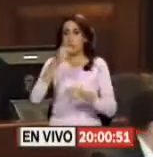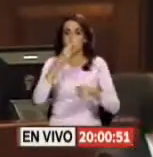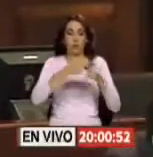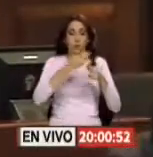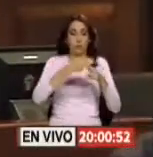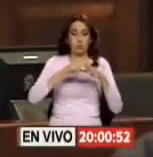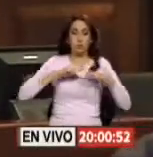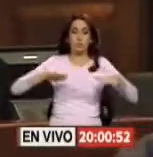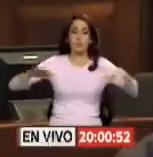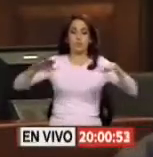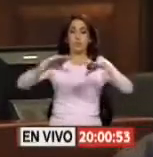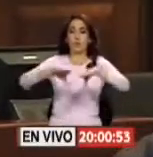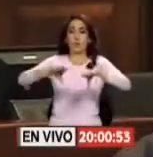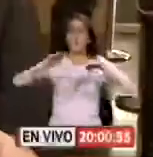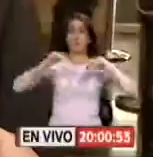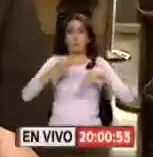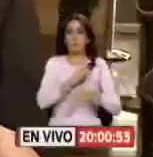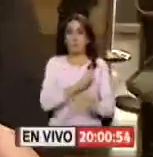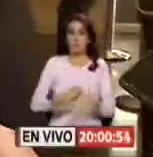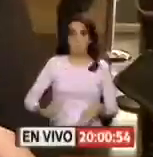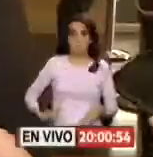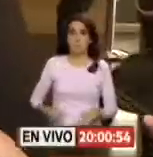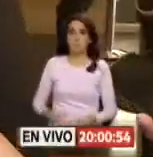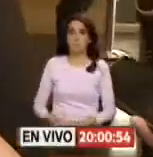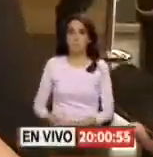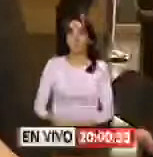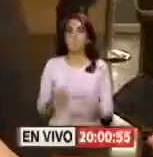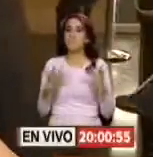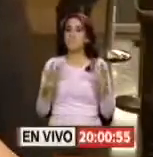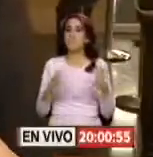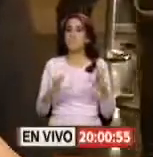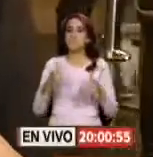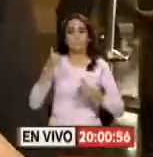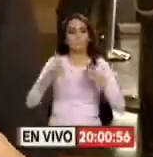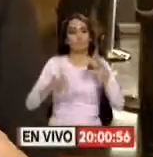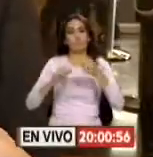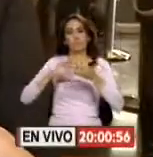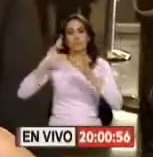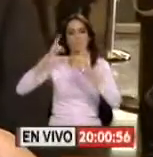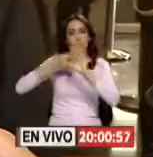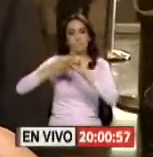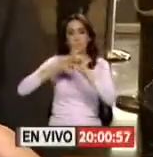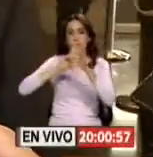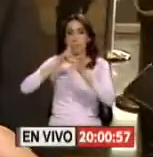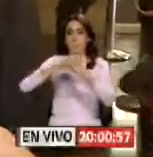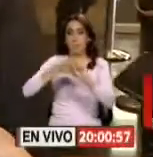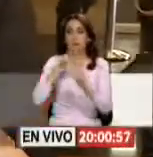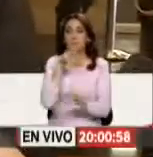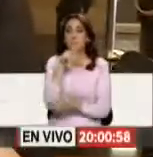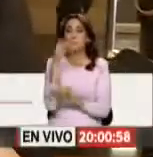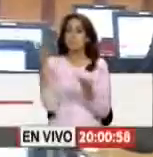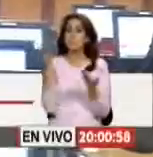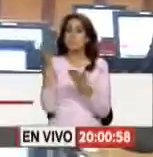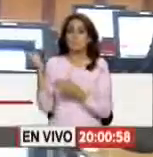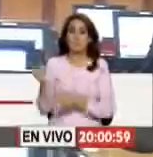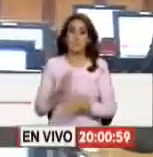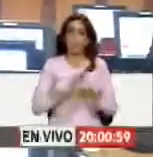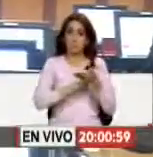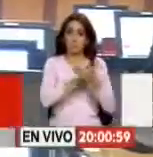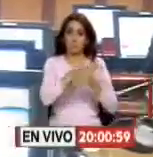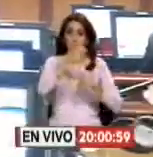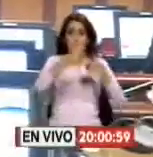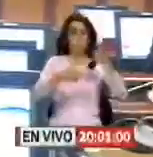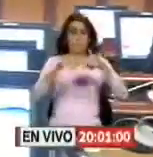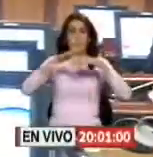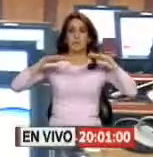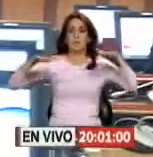asumir la presidencia del Parlamento en mayo. Todavía no se la ha postulado. Vamos a ver qué ocurre después de las elecciones. Por ahora,